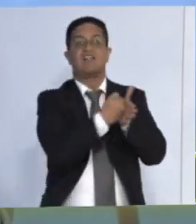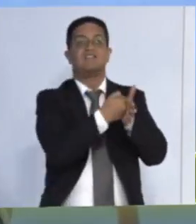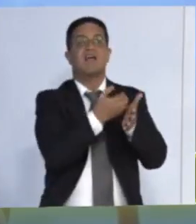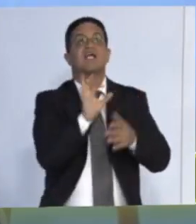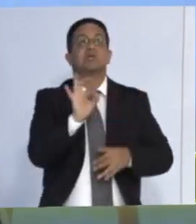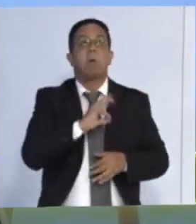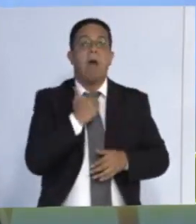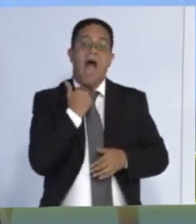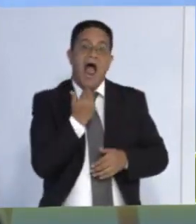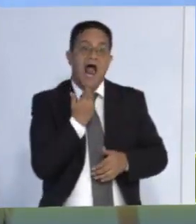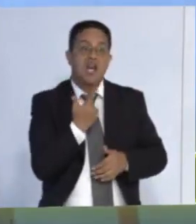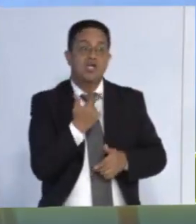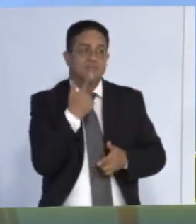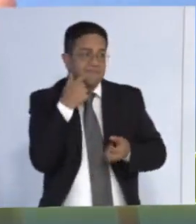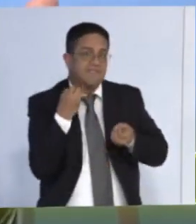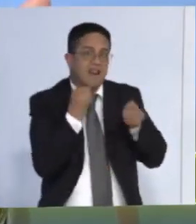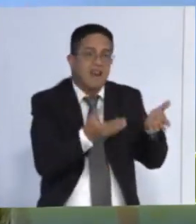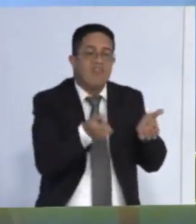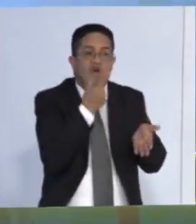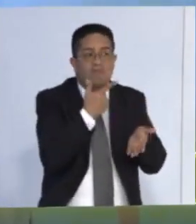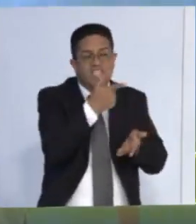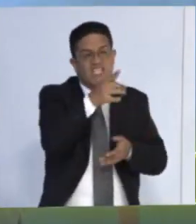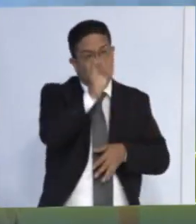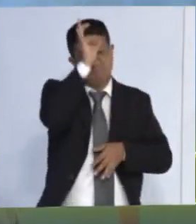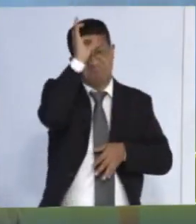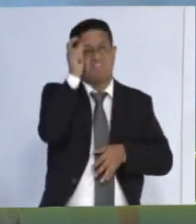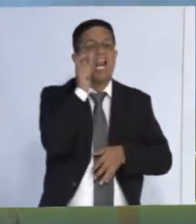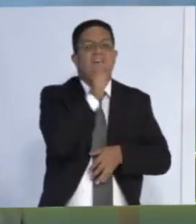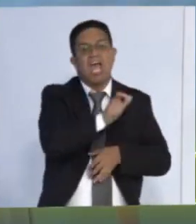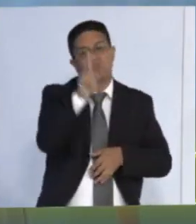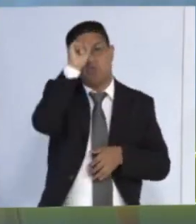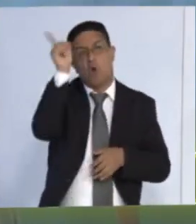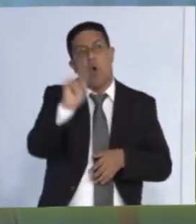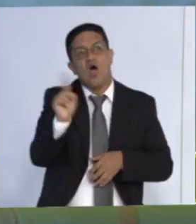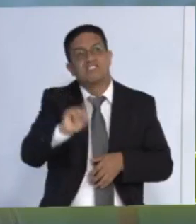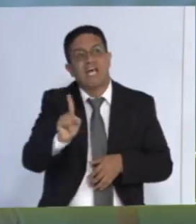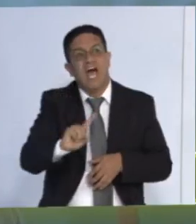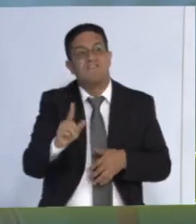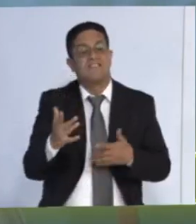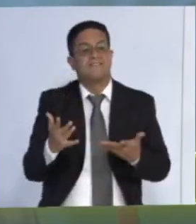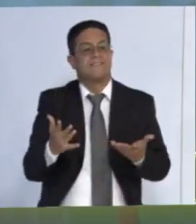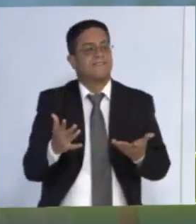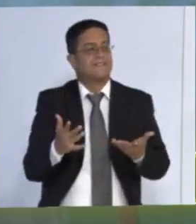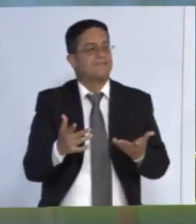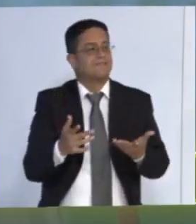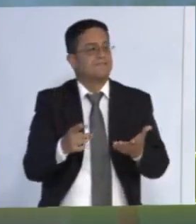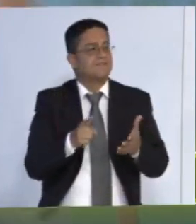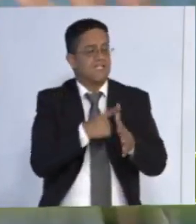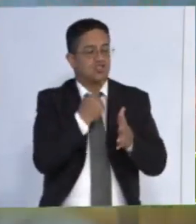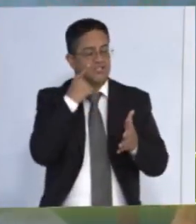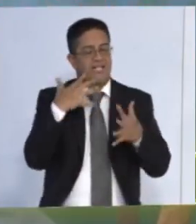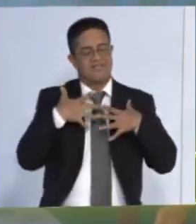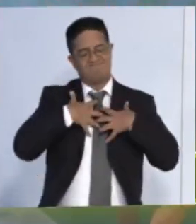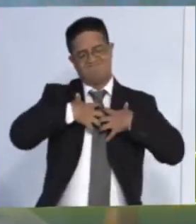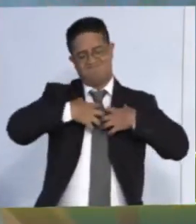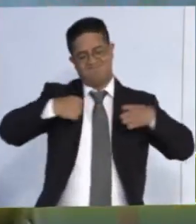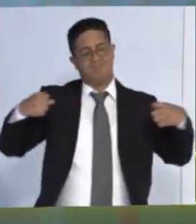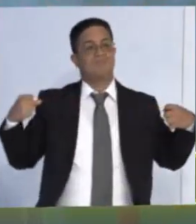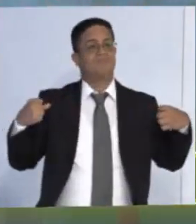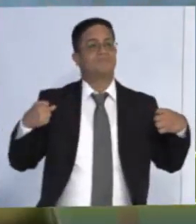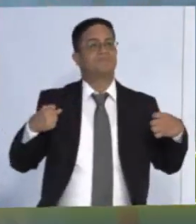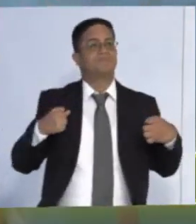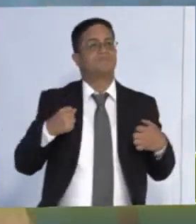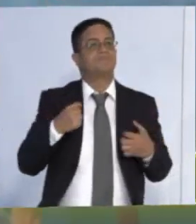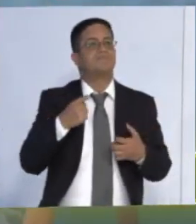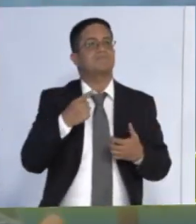paciente, pues nadie va a saber si no lo sabe, porque lo primero que uno hace cuando llega un paciente a una emergencia es quitarle todo lo que carga encima, porque